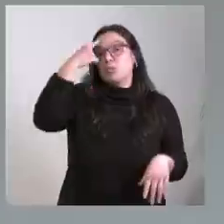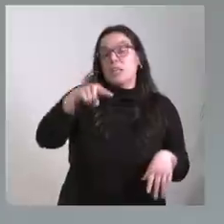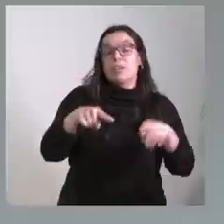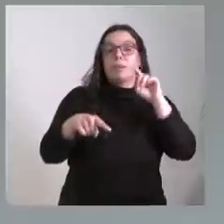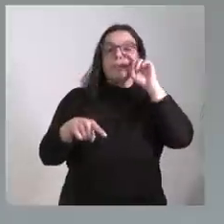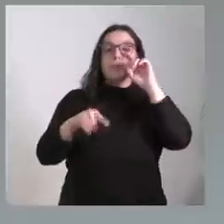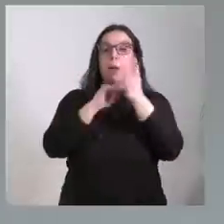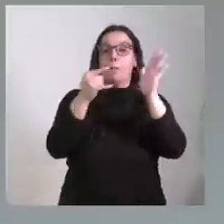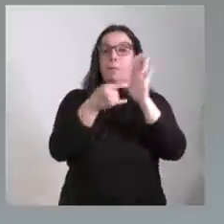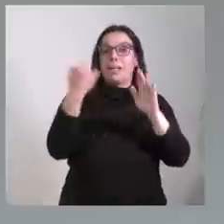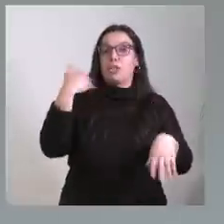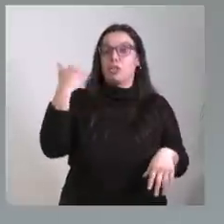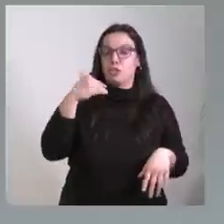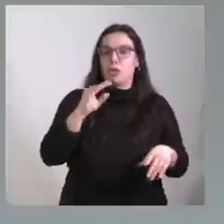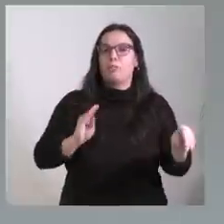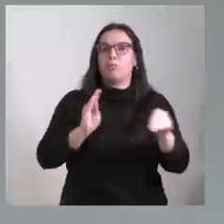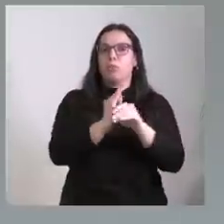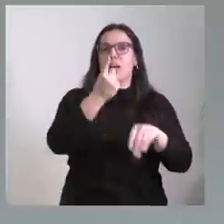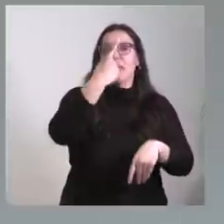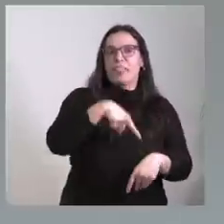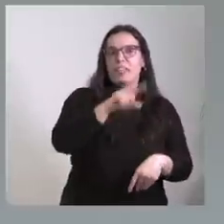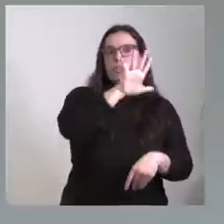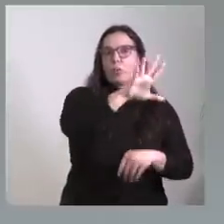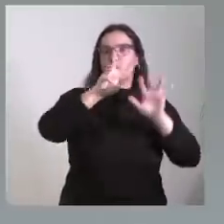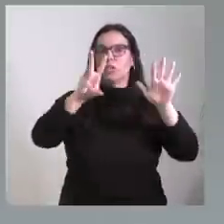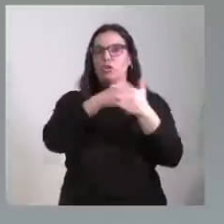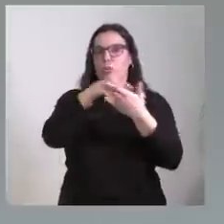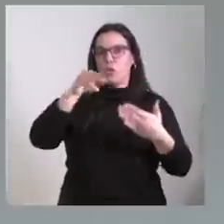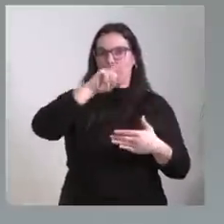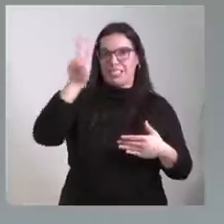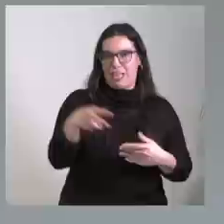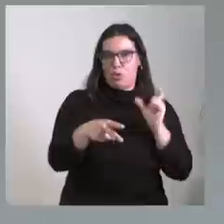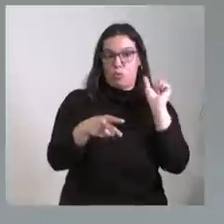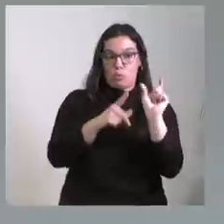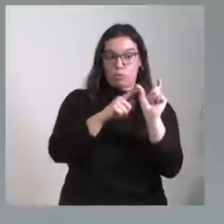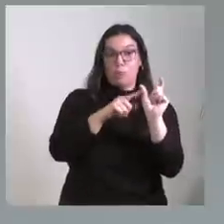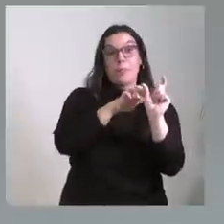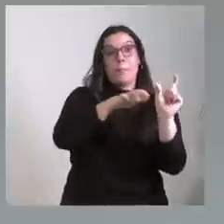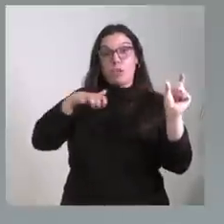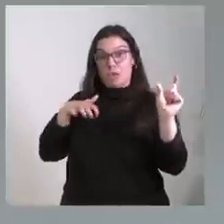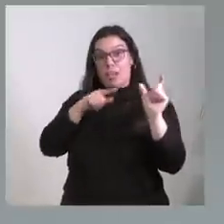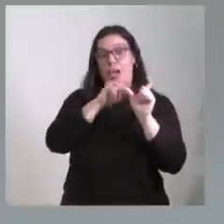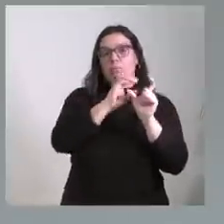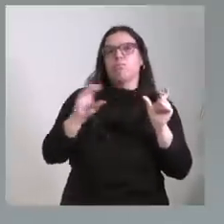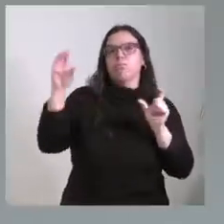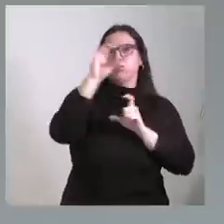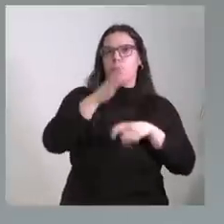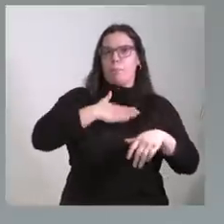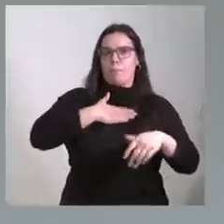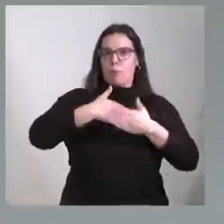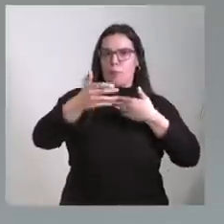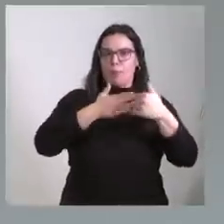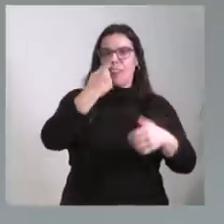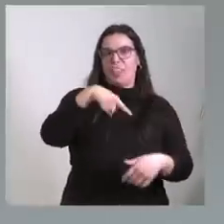plan Soria tiene una dotación de 158 millones de euros de esa cifra la mayor parte corresponde a la aportación de la junta de Castilla y león